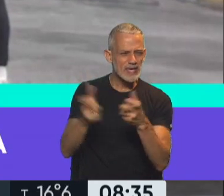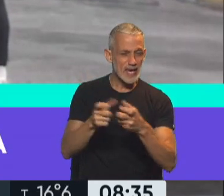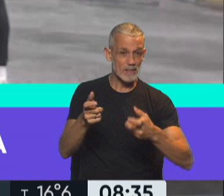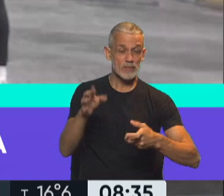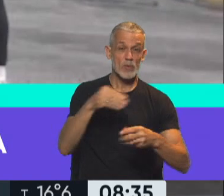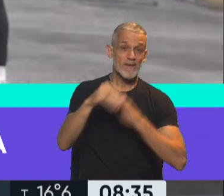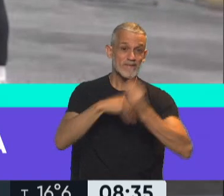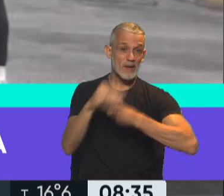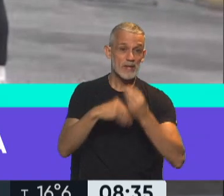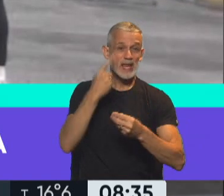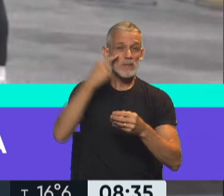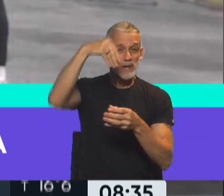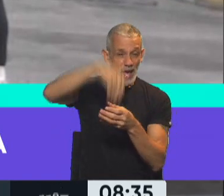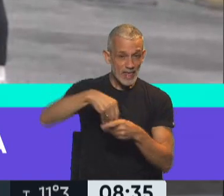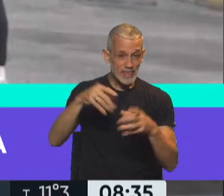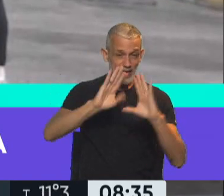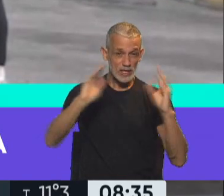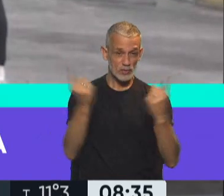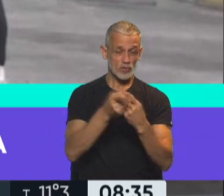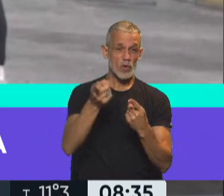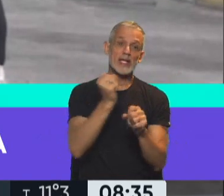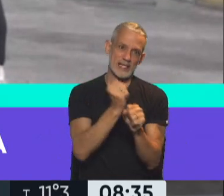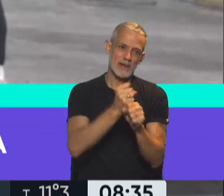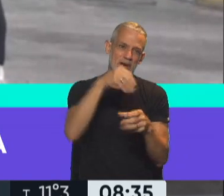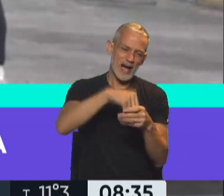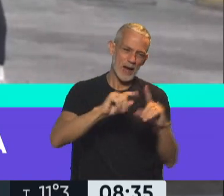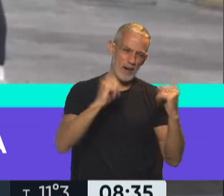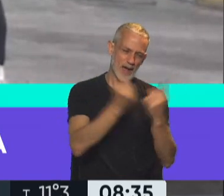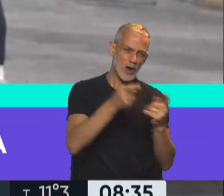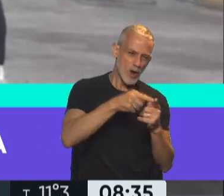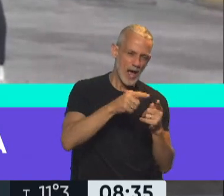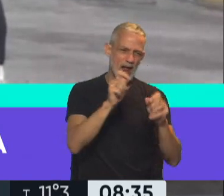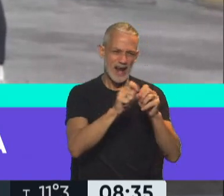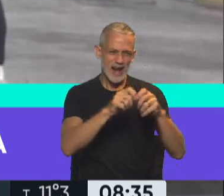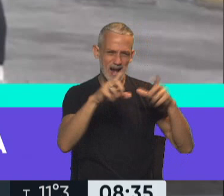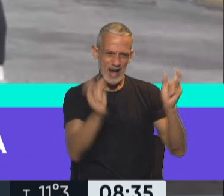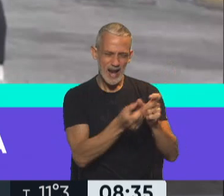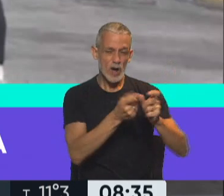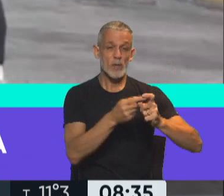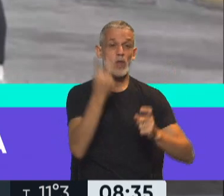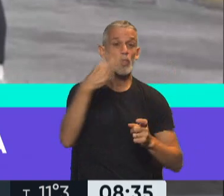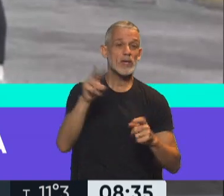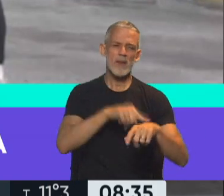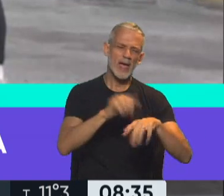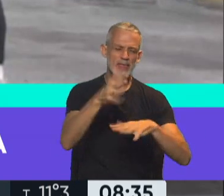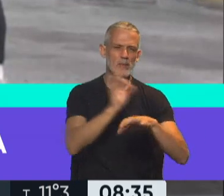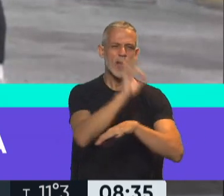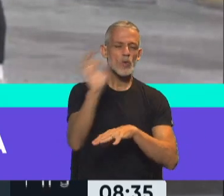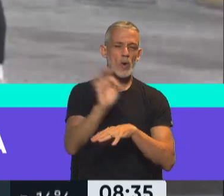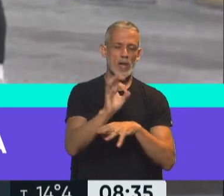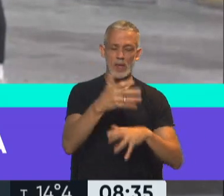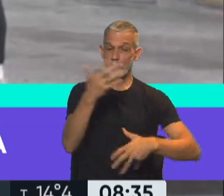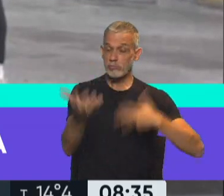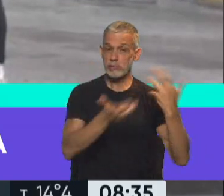familia que vivía en el interior de esta vivienda y también trabajaba en este lugar fue sorprendida cerca de las 2 30 de la mañana por un fatal